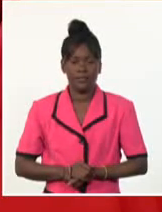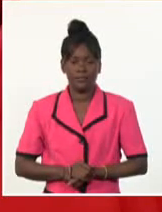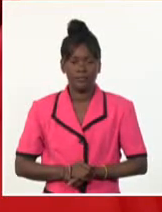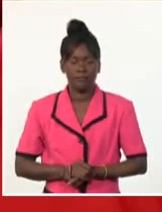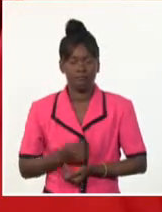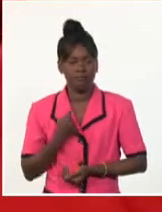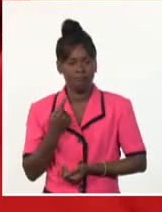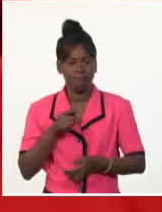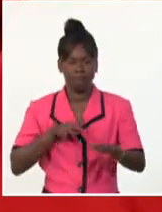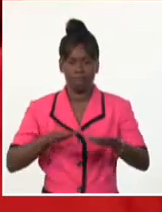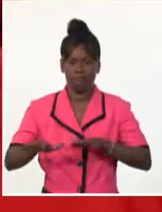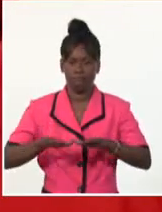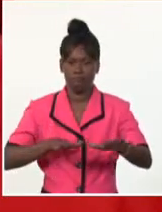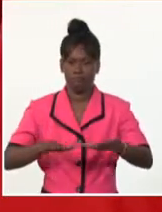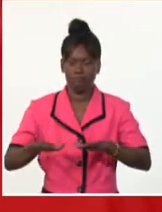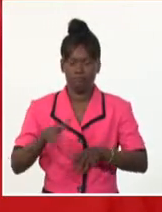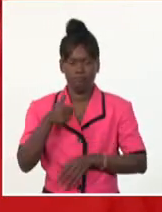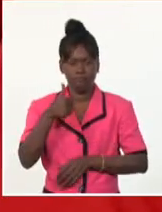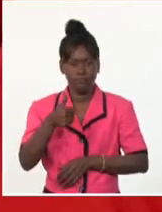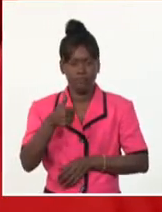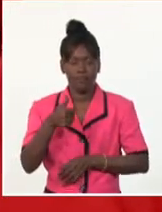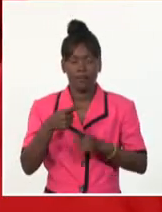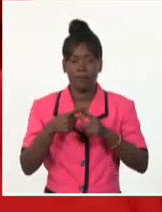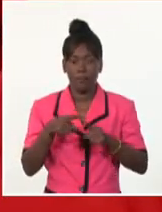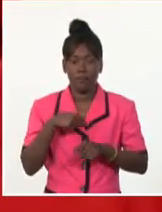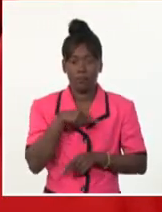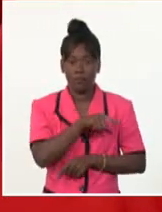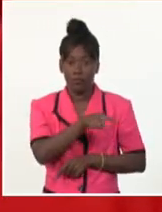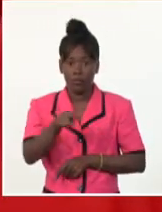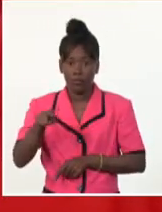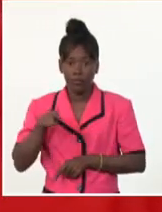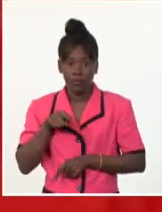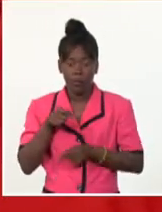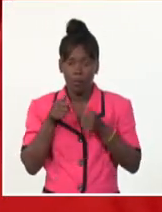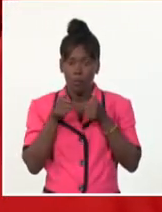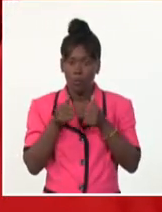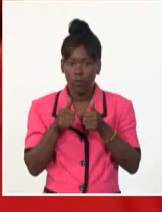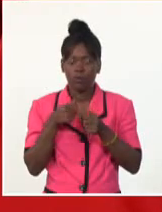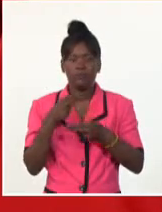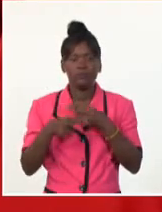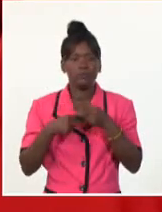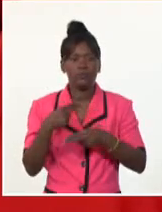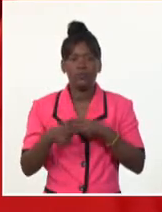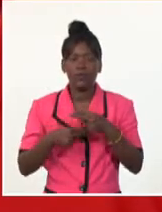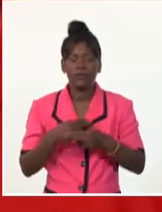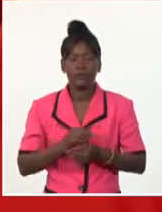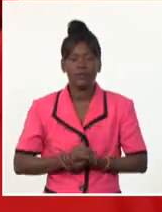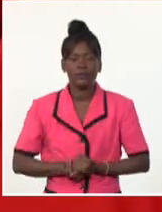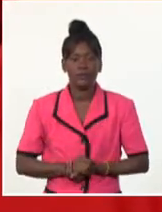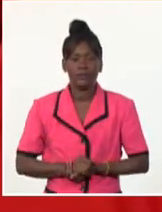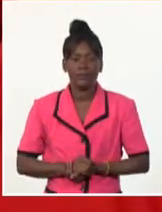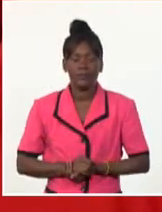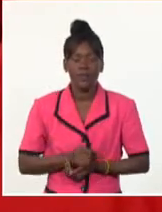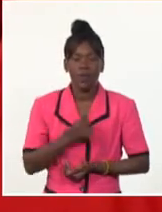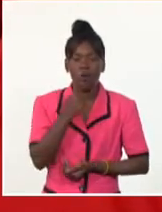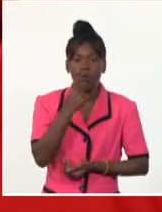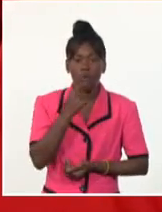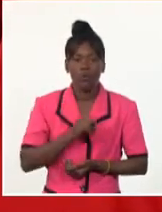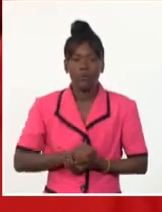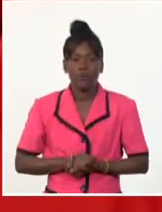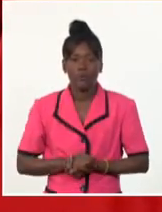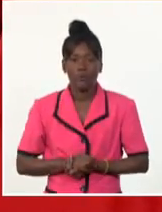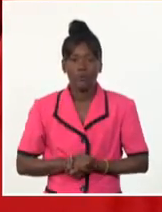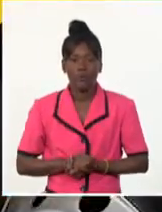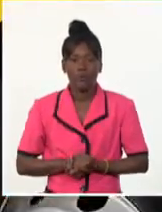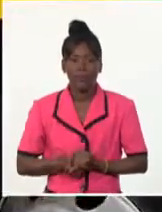que fuera un equipo versátil, donde la mayoría de los jugadores pudieran rotar por diferentes posiciones. En el caso de Spaine, que puede